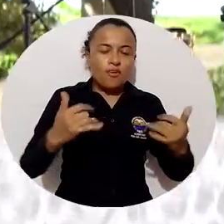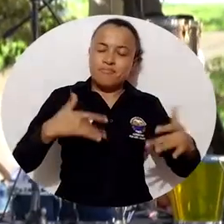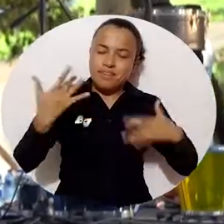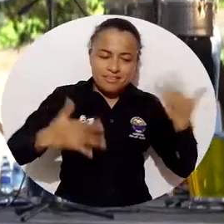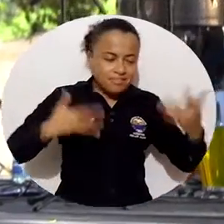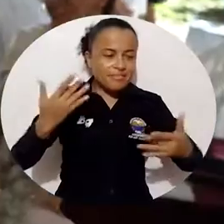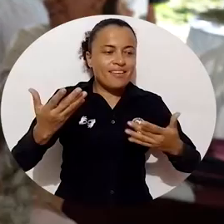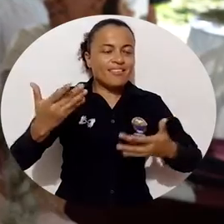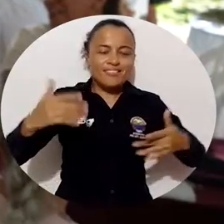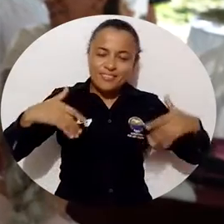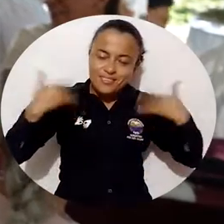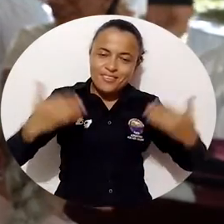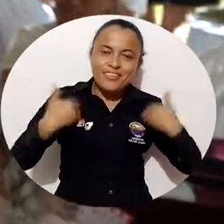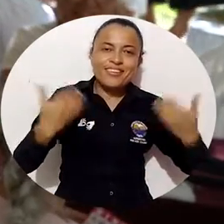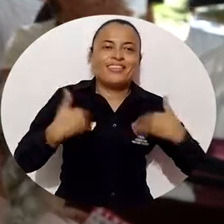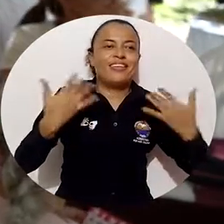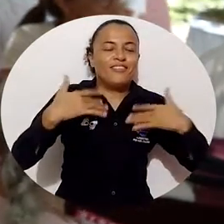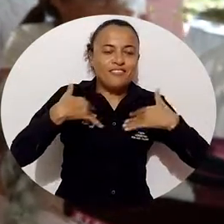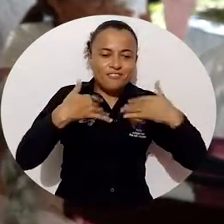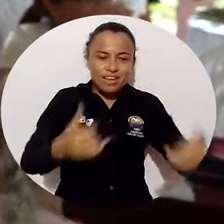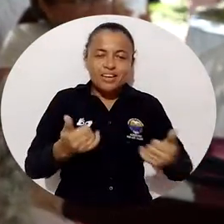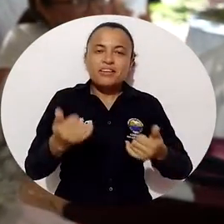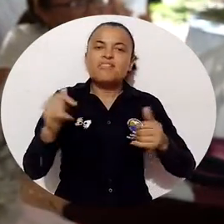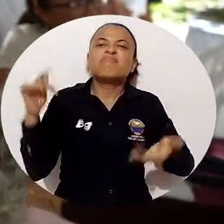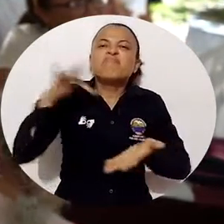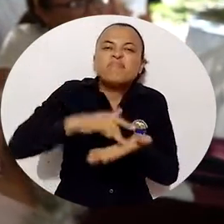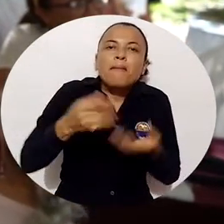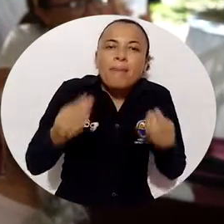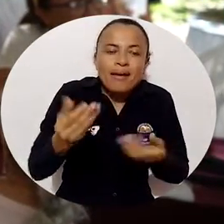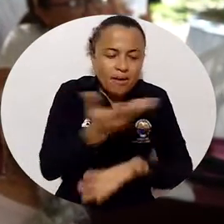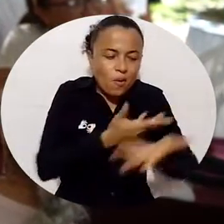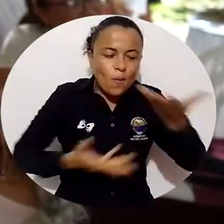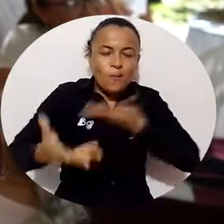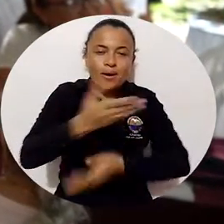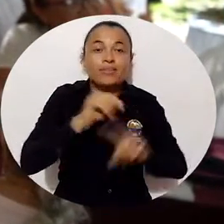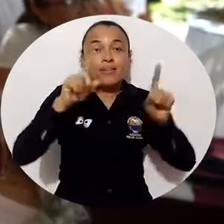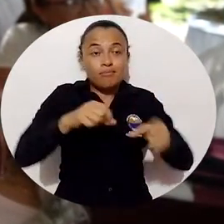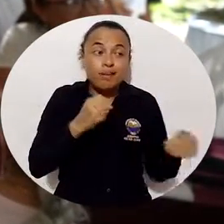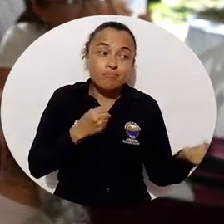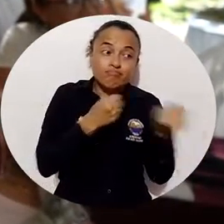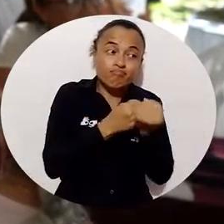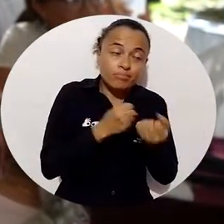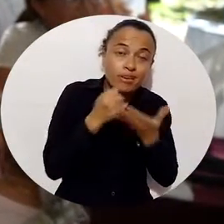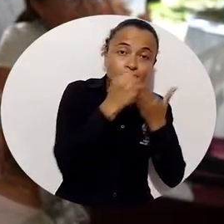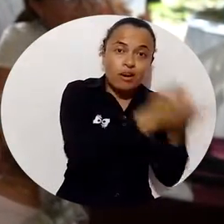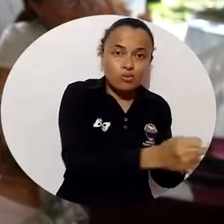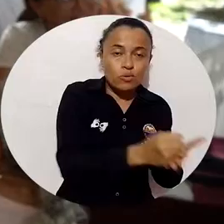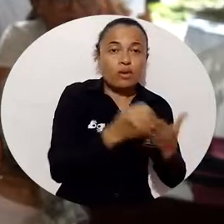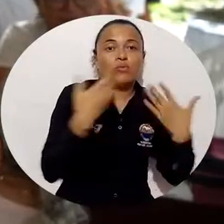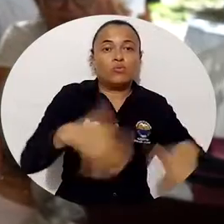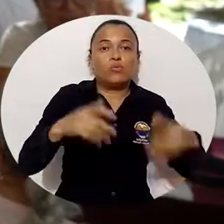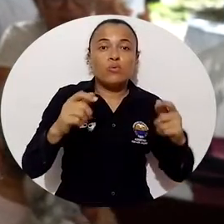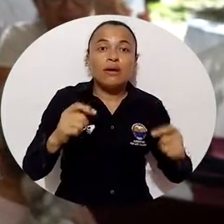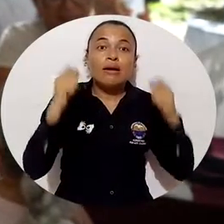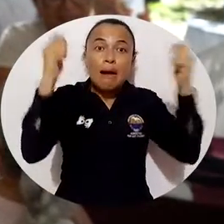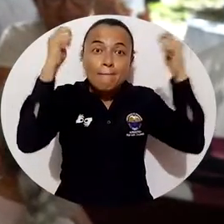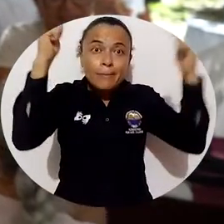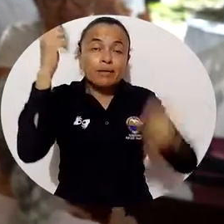Hemos pasado fabuloso, nos distrajimos, vinimos a compartir y además a colaborar y ayudar en esta noble